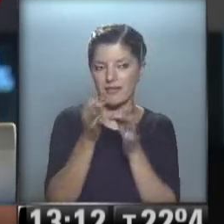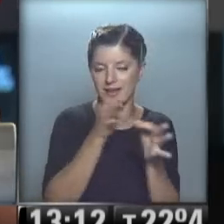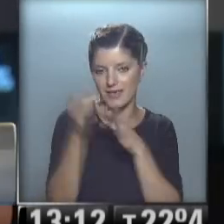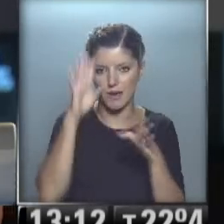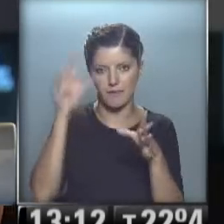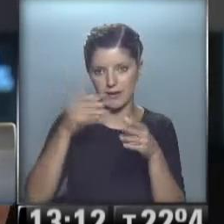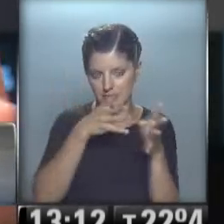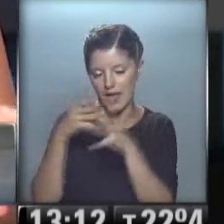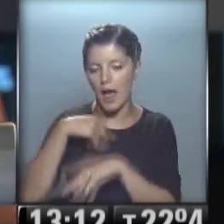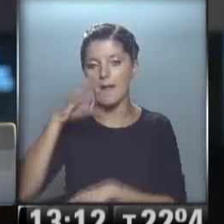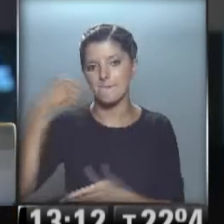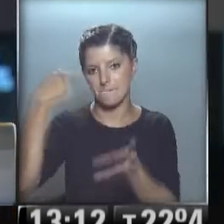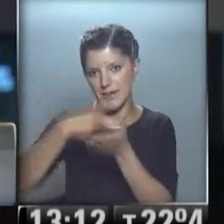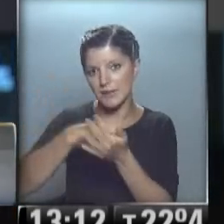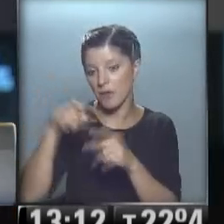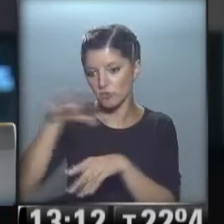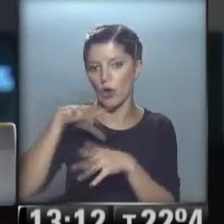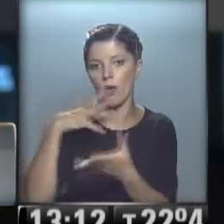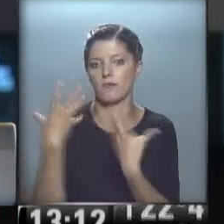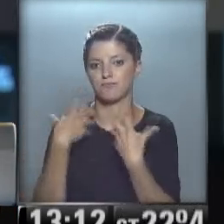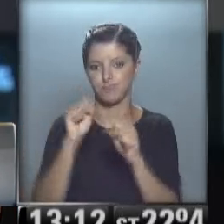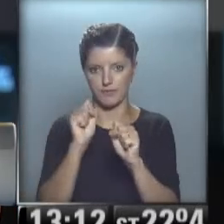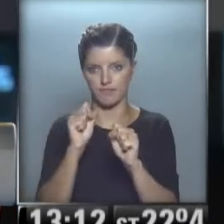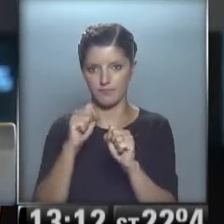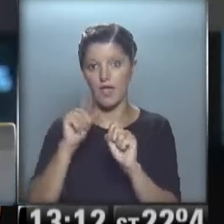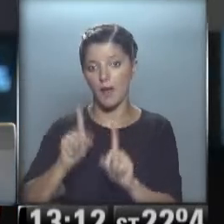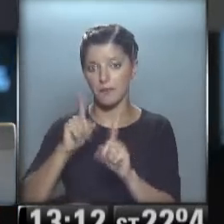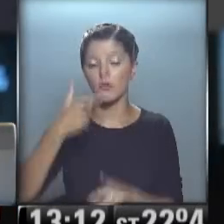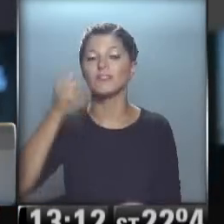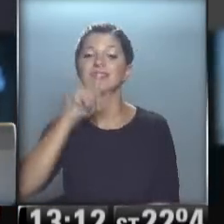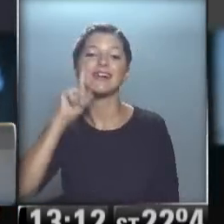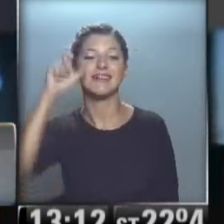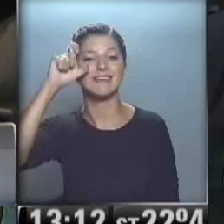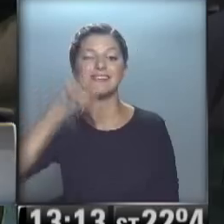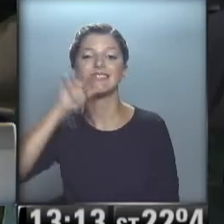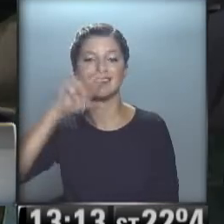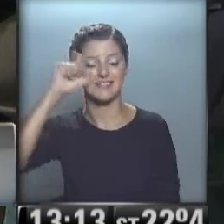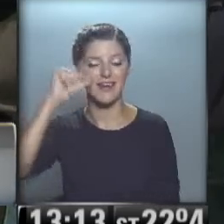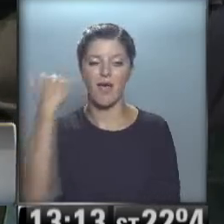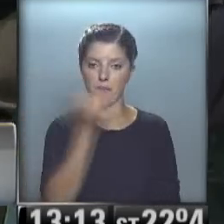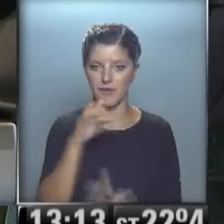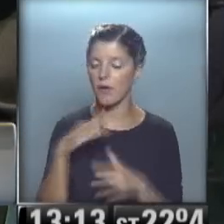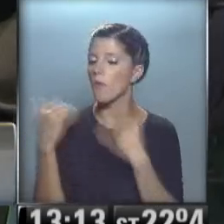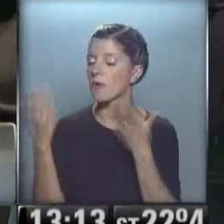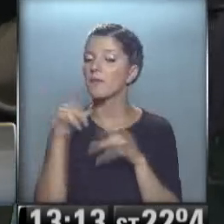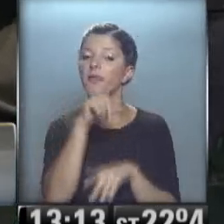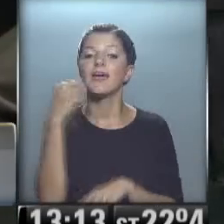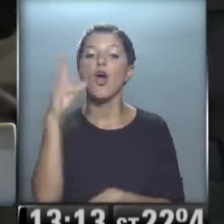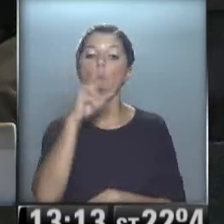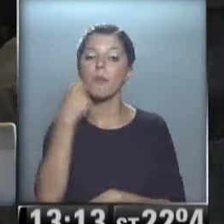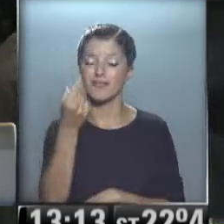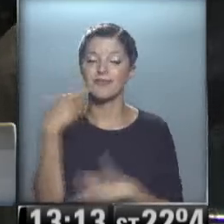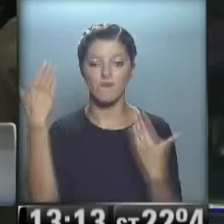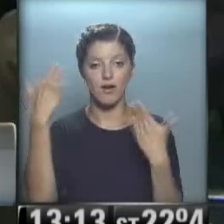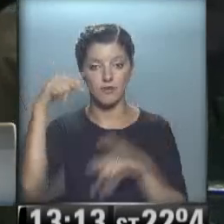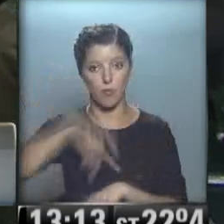plata, etcétera, para ganar ese territorio donde había salitre y había guano, ¿no? Claro. Bien, Liliana de Barracas felicita por la cumbre latinoamericana, dice